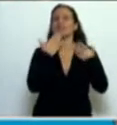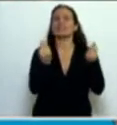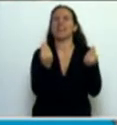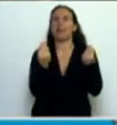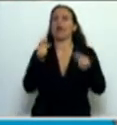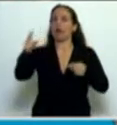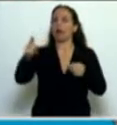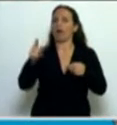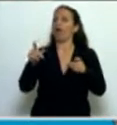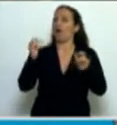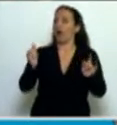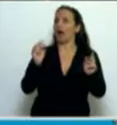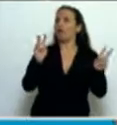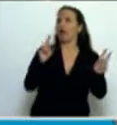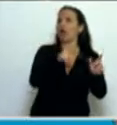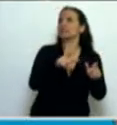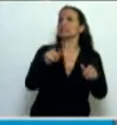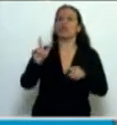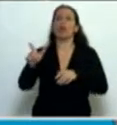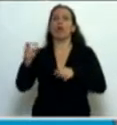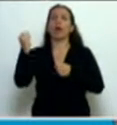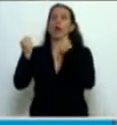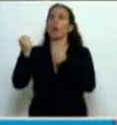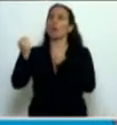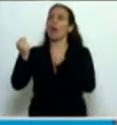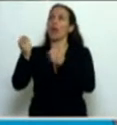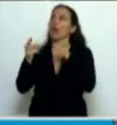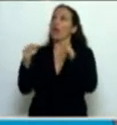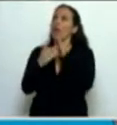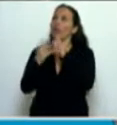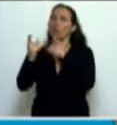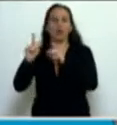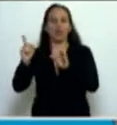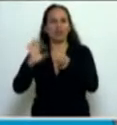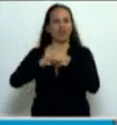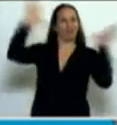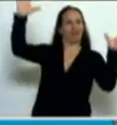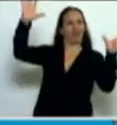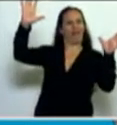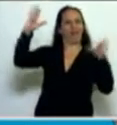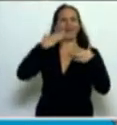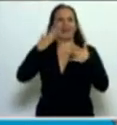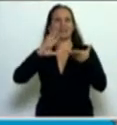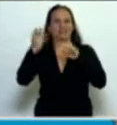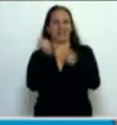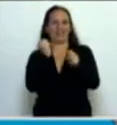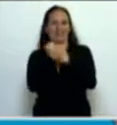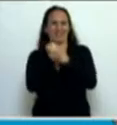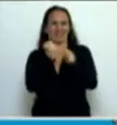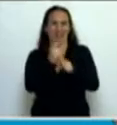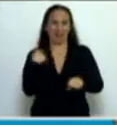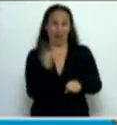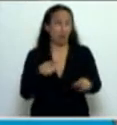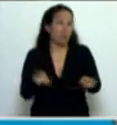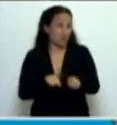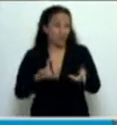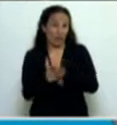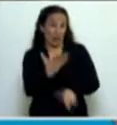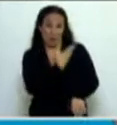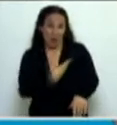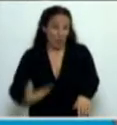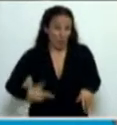proyecto de ley tiene que ver con un gobierno que se caracterizó por el desendeudamiento, que nos dio una de las tres banderas del peronismo, que